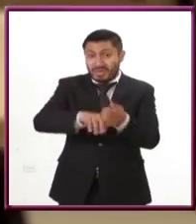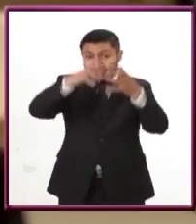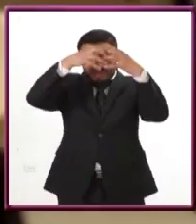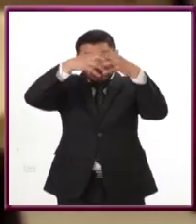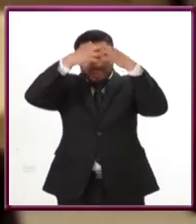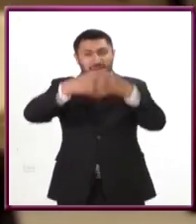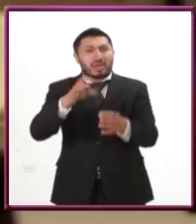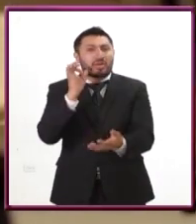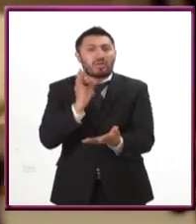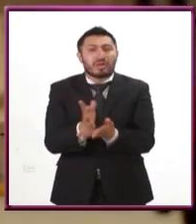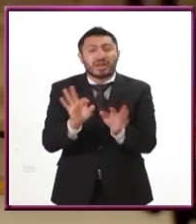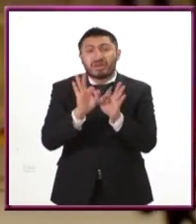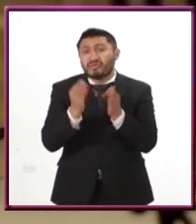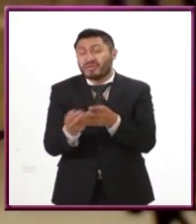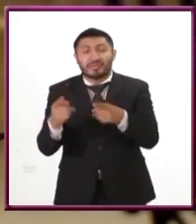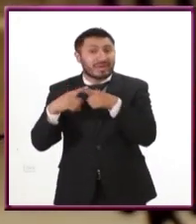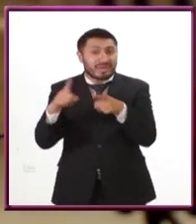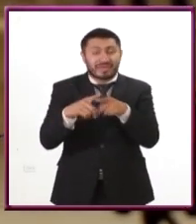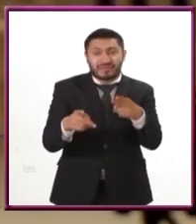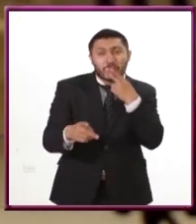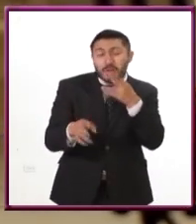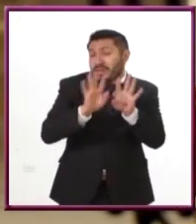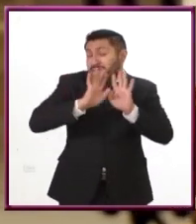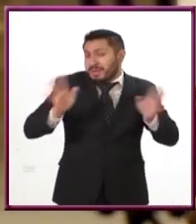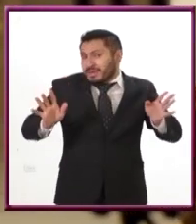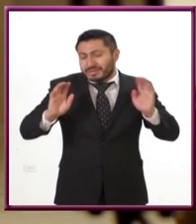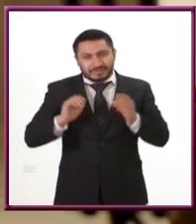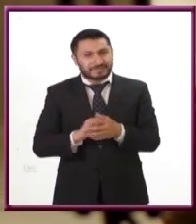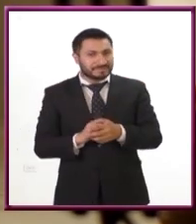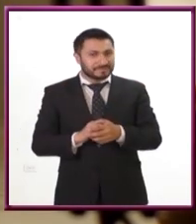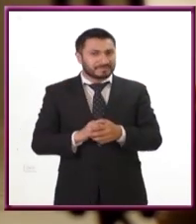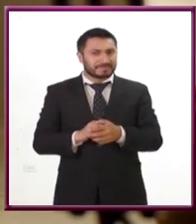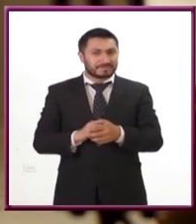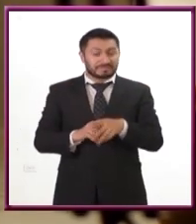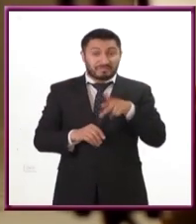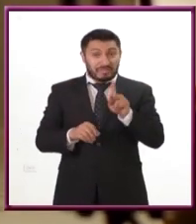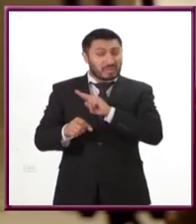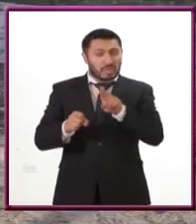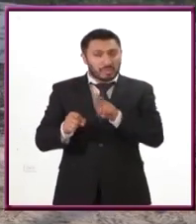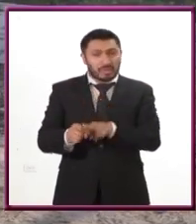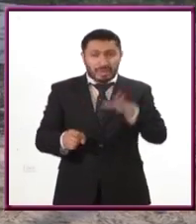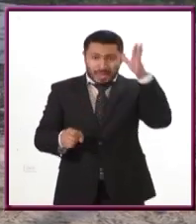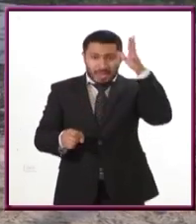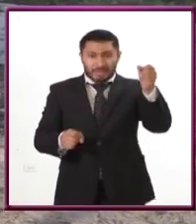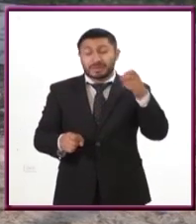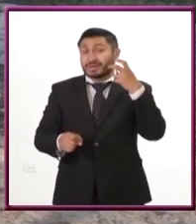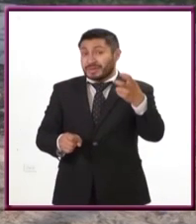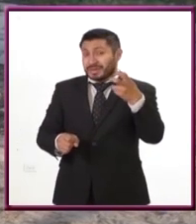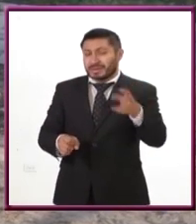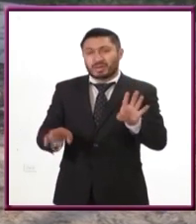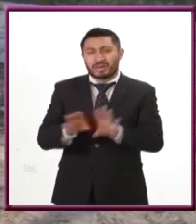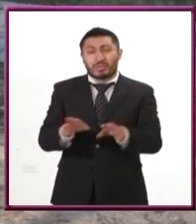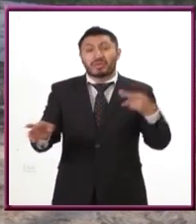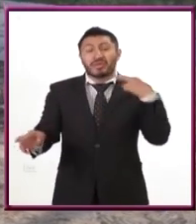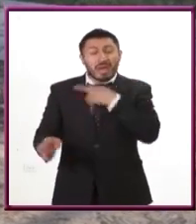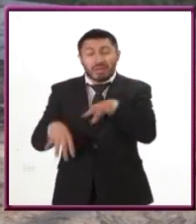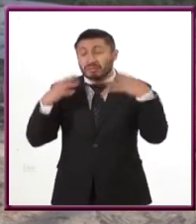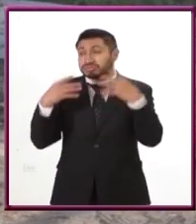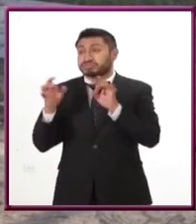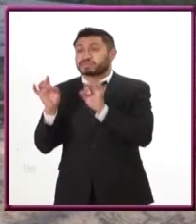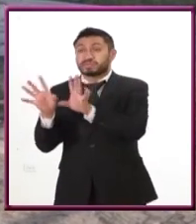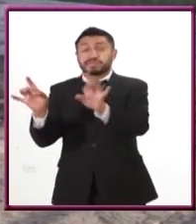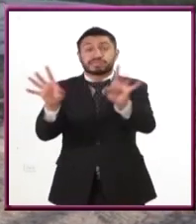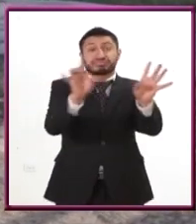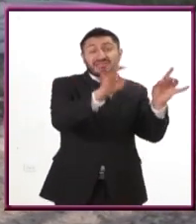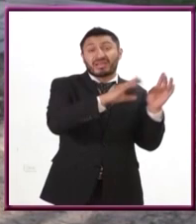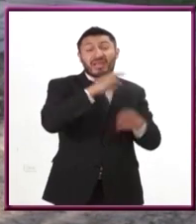cerebros simplemente funcionaban de manera diferente a los de las otras personas. El concepto de Singer hizo eco